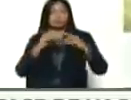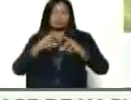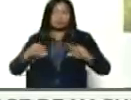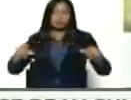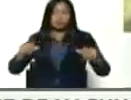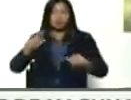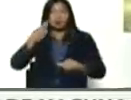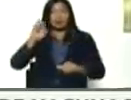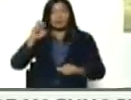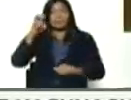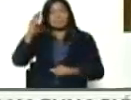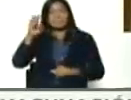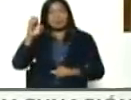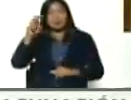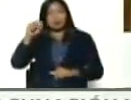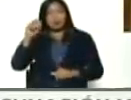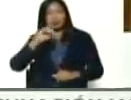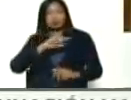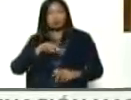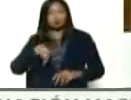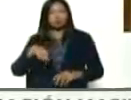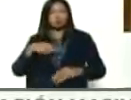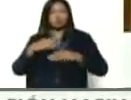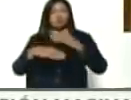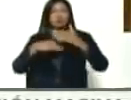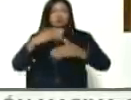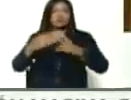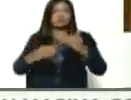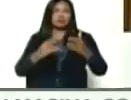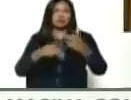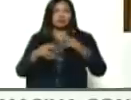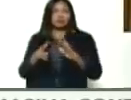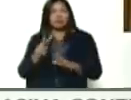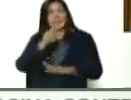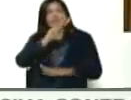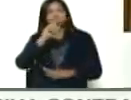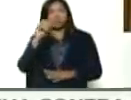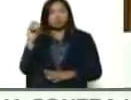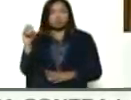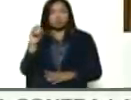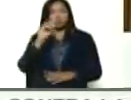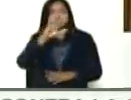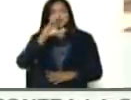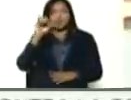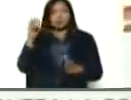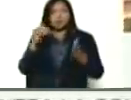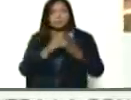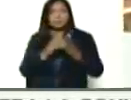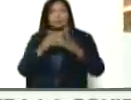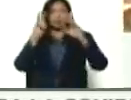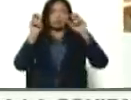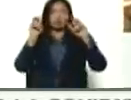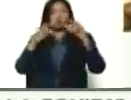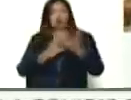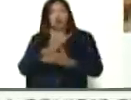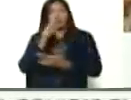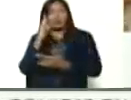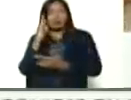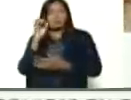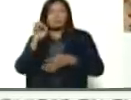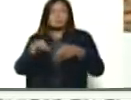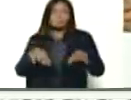reparo aquí está el poder popular y vamos a avanzar en la construcción de 250.000 nuevos árboles para